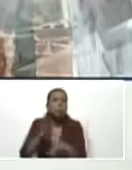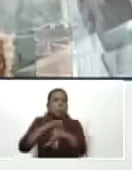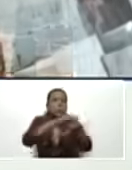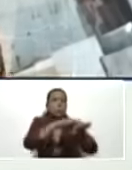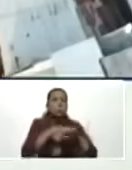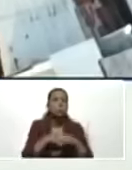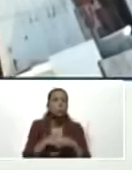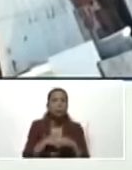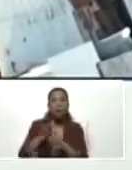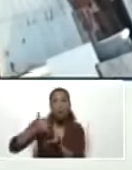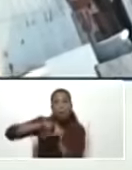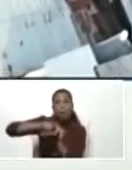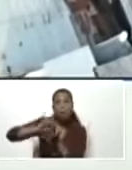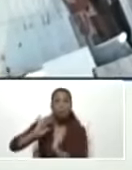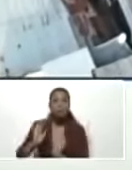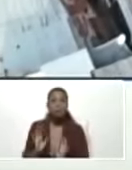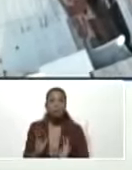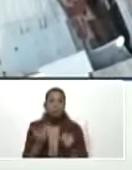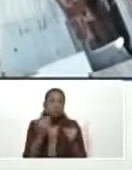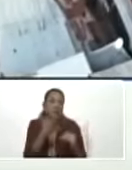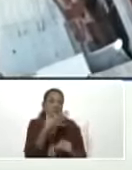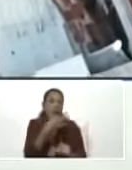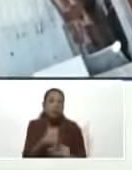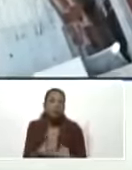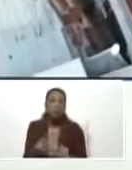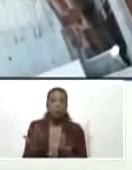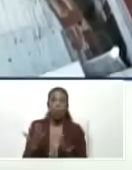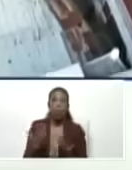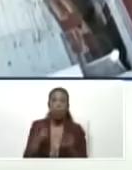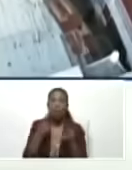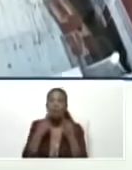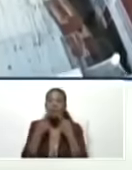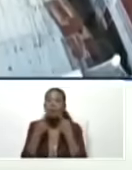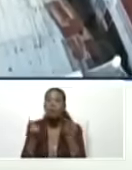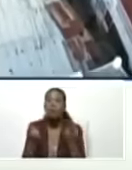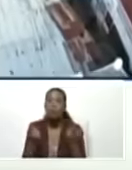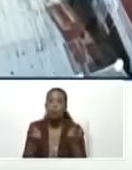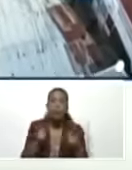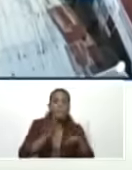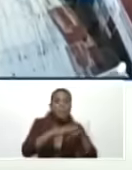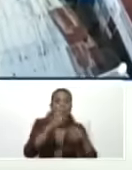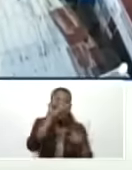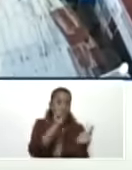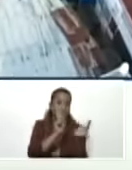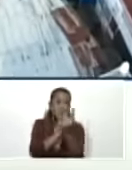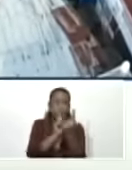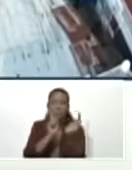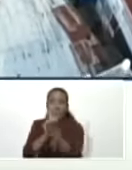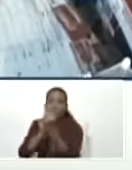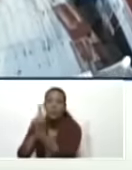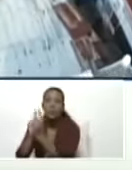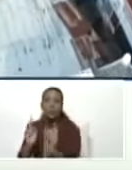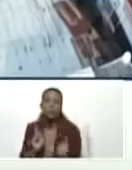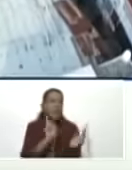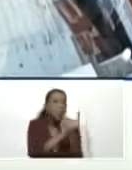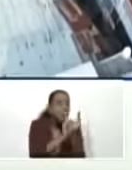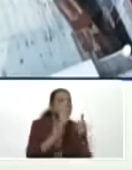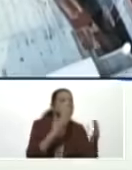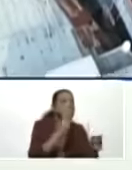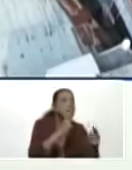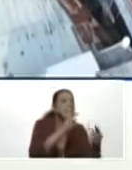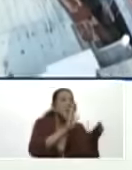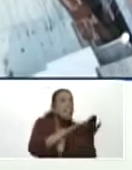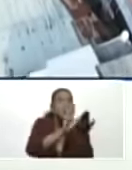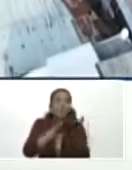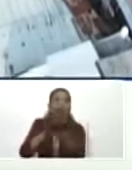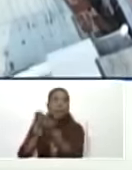A través de WhatsApp o el de Radio Bemba, Nahum. WhatsApp y Radio Bemba.